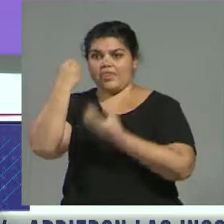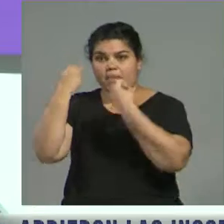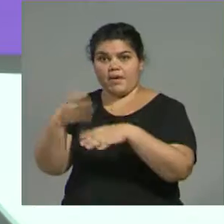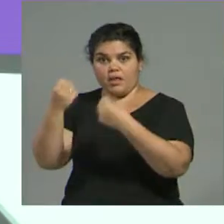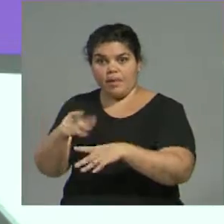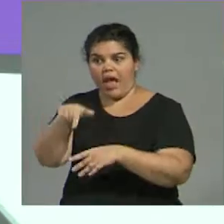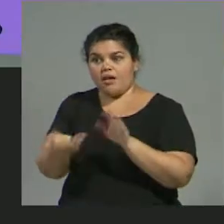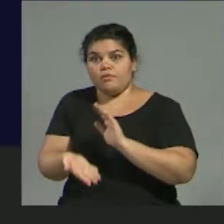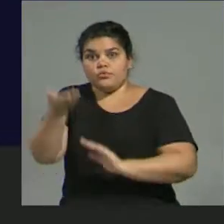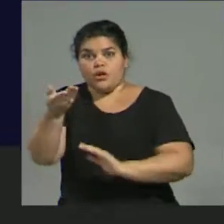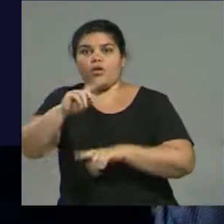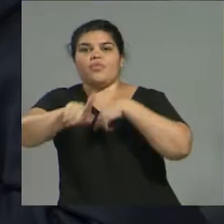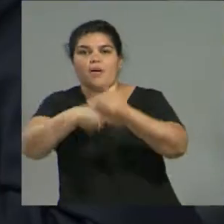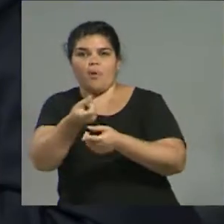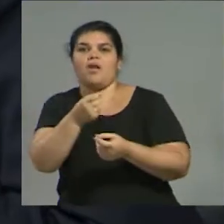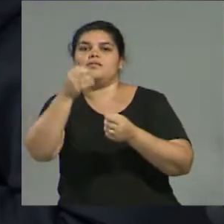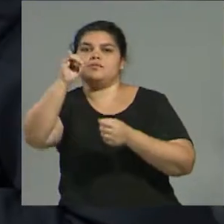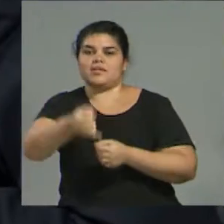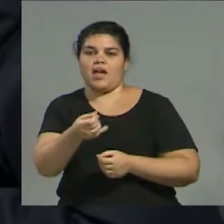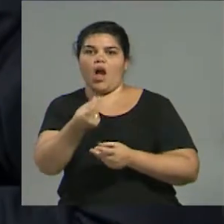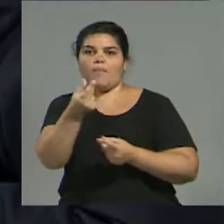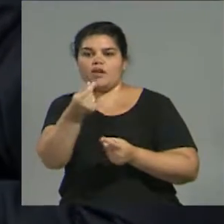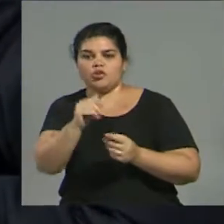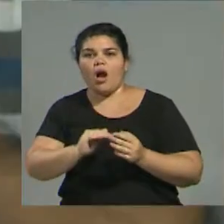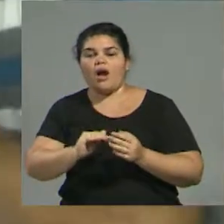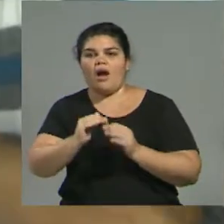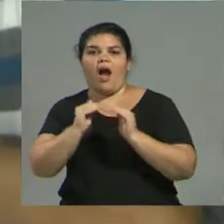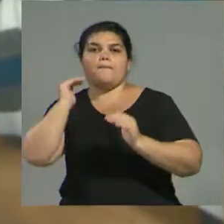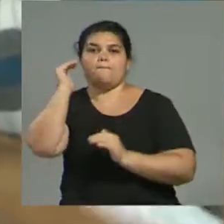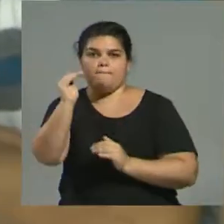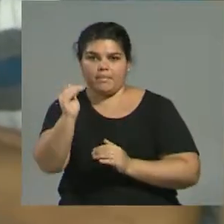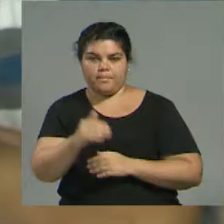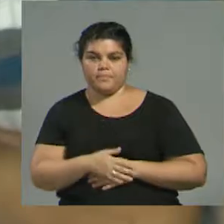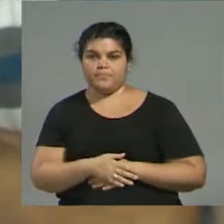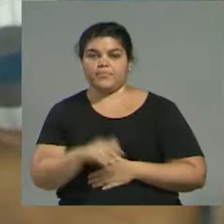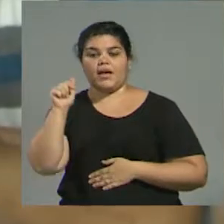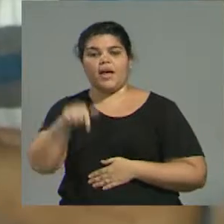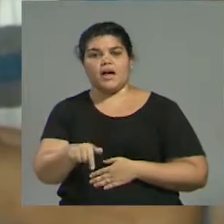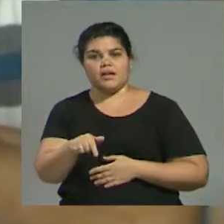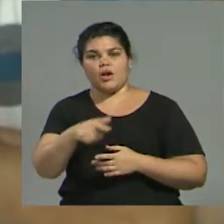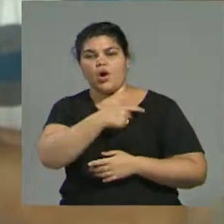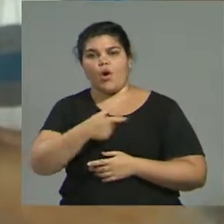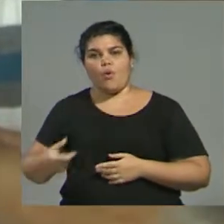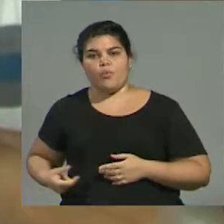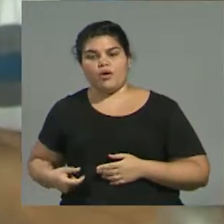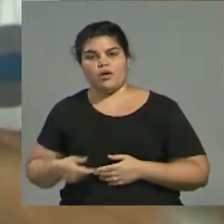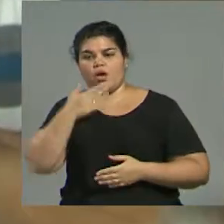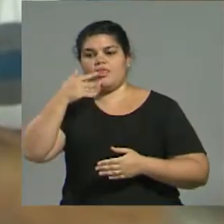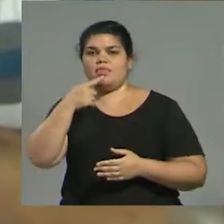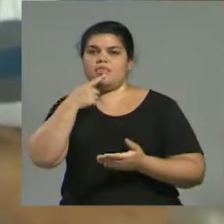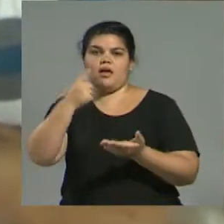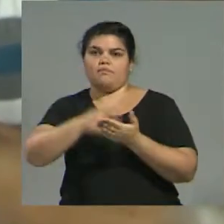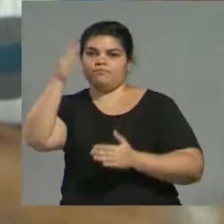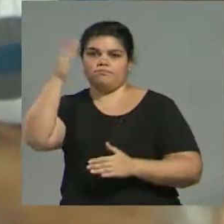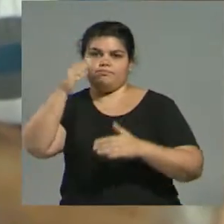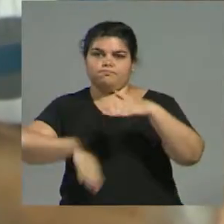empecemos después a hablar de aumento salarial. Ahí es donde empiezan las distintas pujas. Primero porque el gobierno ha fijado una pauta inflacionaria muy baja